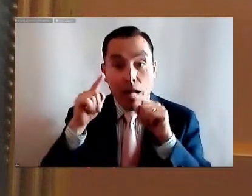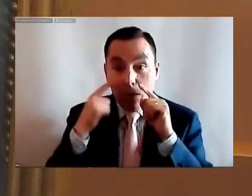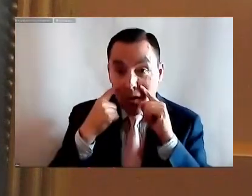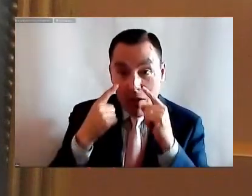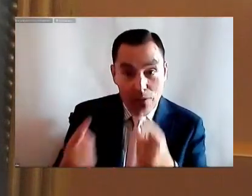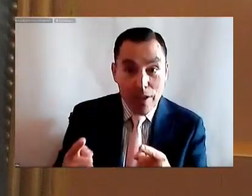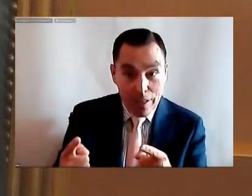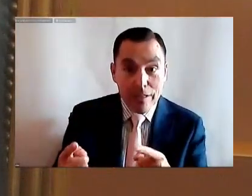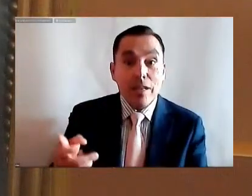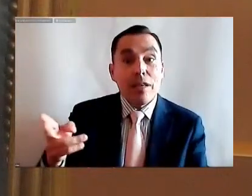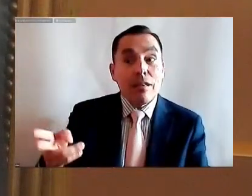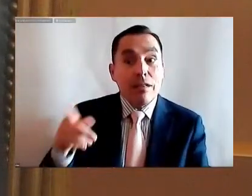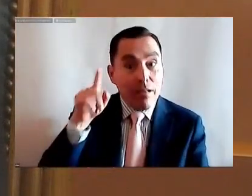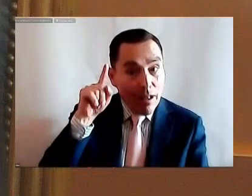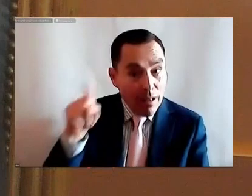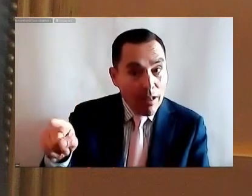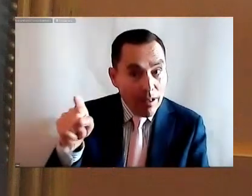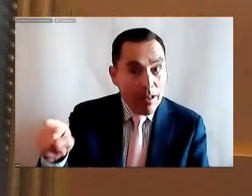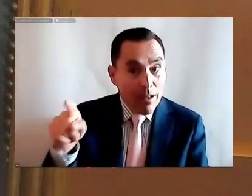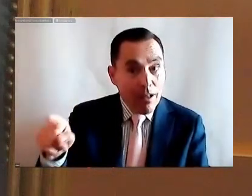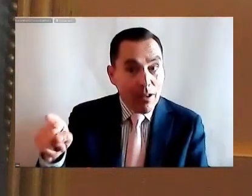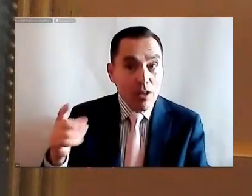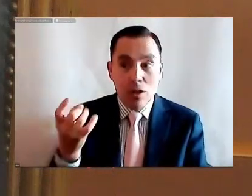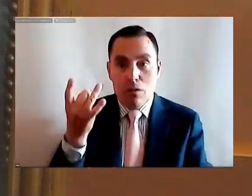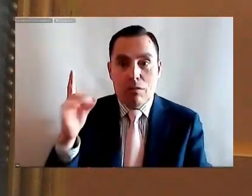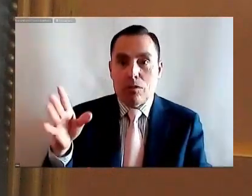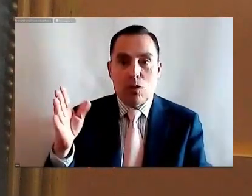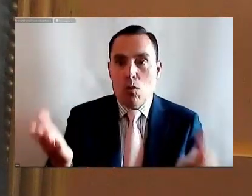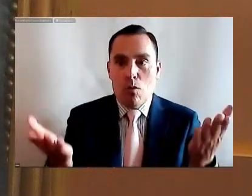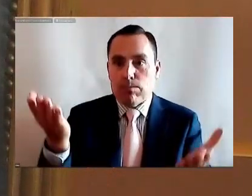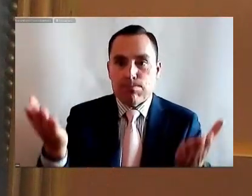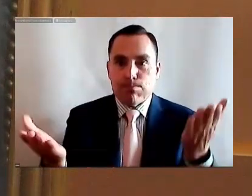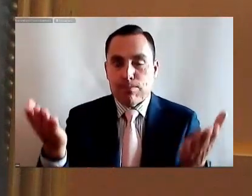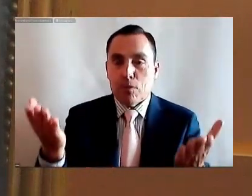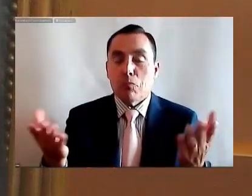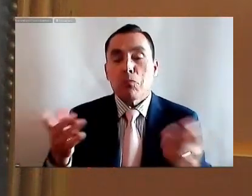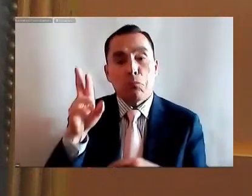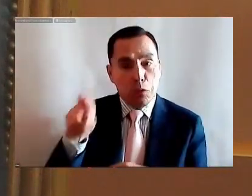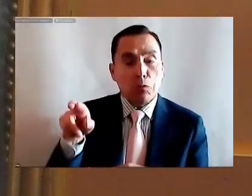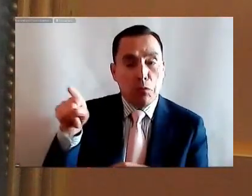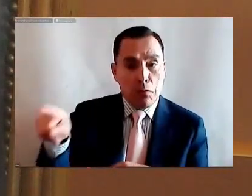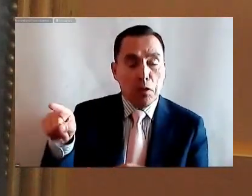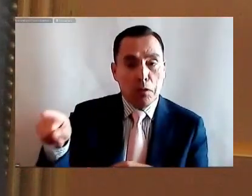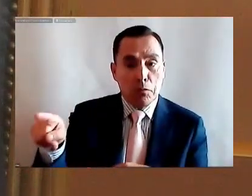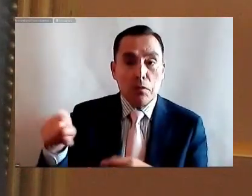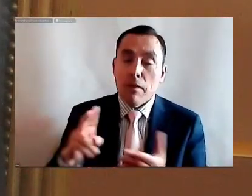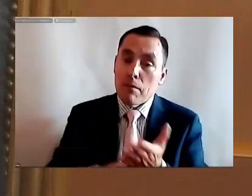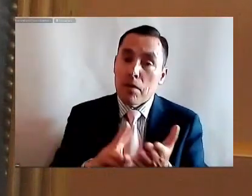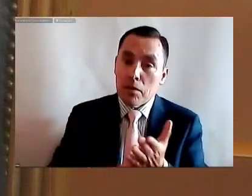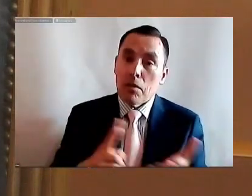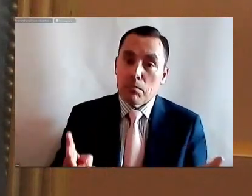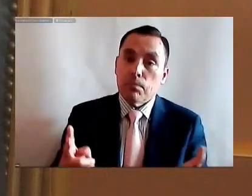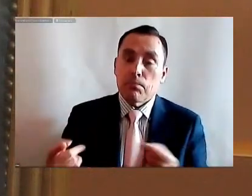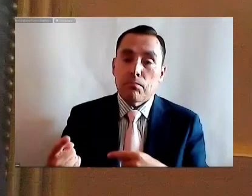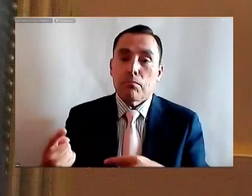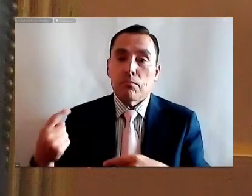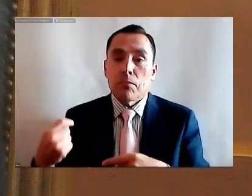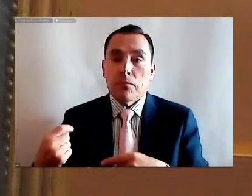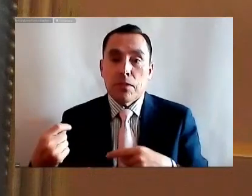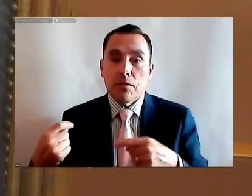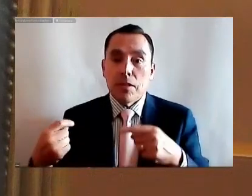que parecen no solo neutrales, sino que muy justificados y que en la práctica, mientras la vida siga siendo como ha